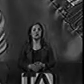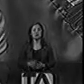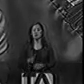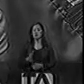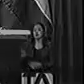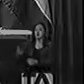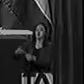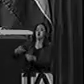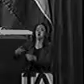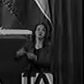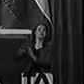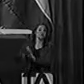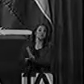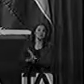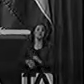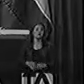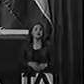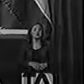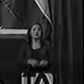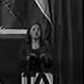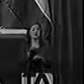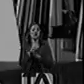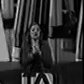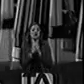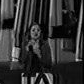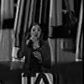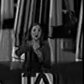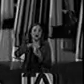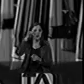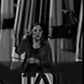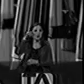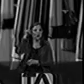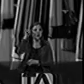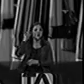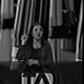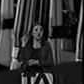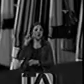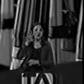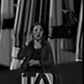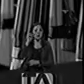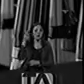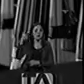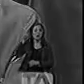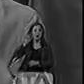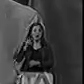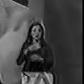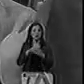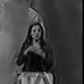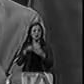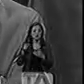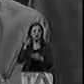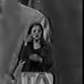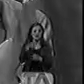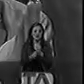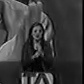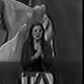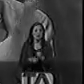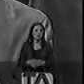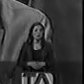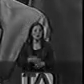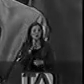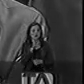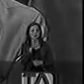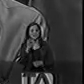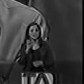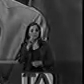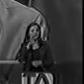niveles de consumo. Es decir, explicó, este año el ahorro para el Estado equivaldrá a 30 millones de dólares. Para los próximos años, entre 90